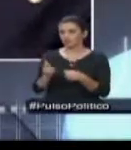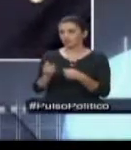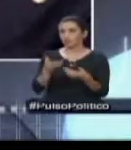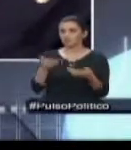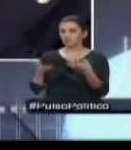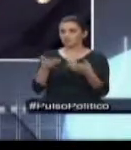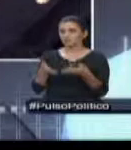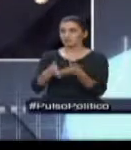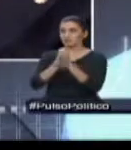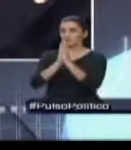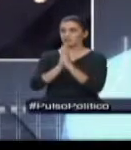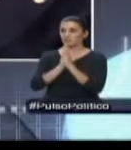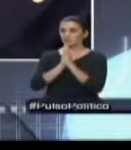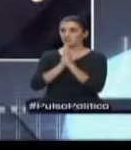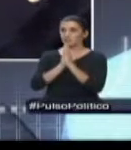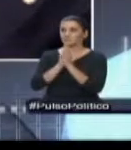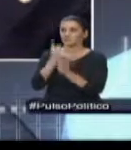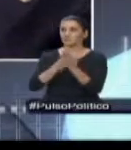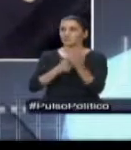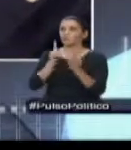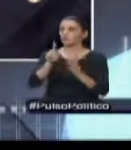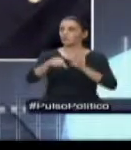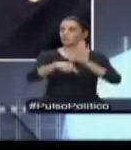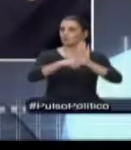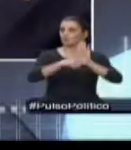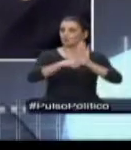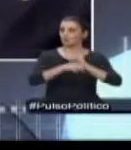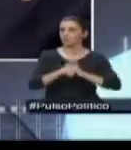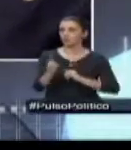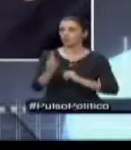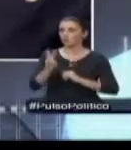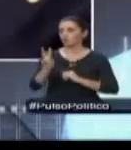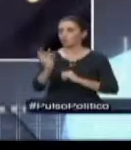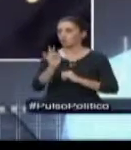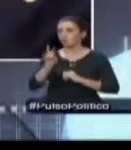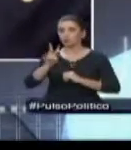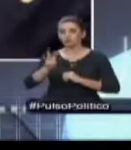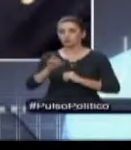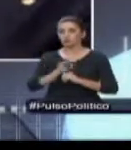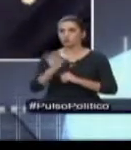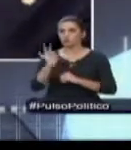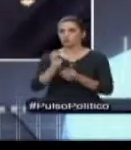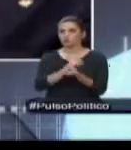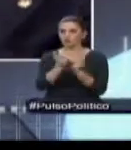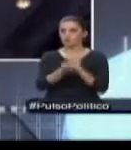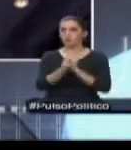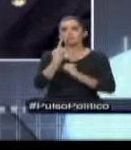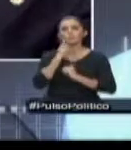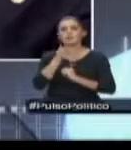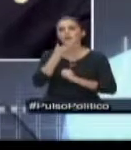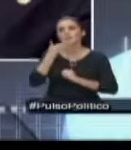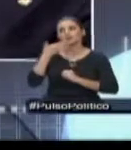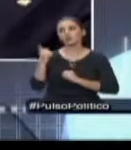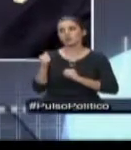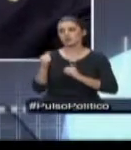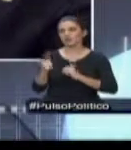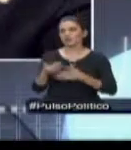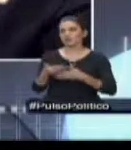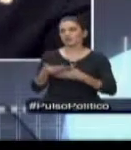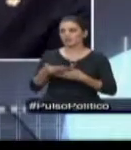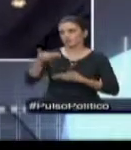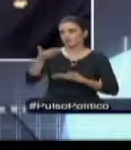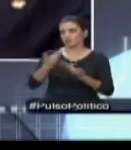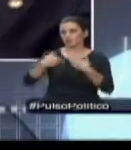posiblemente solicitarse que una sea negada o dos o la modificación para el mejoramiento de los textos de